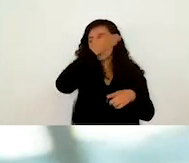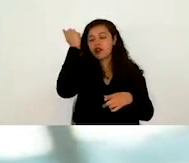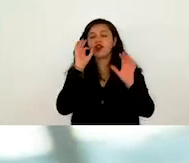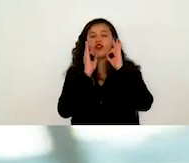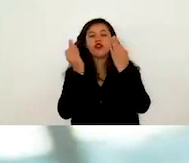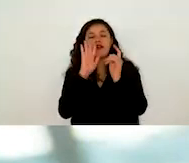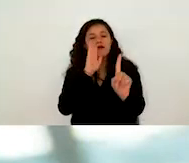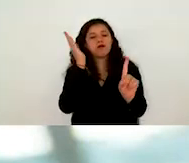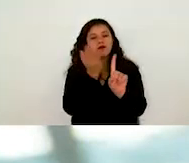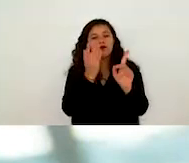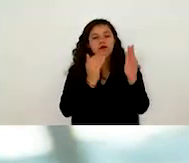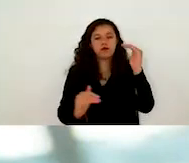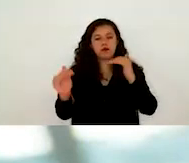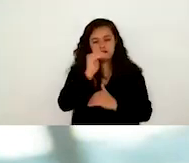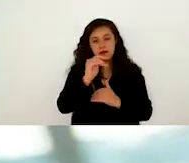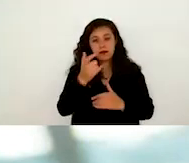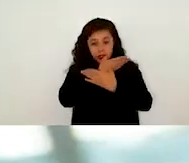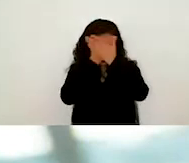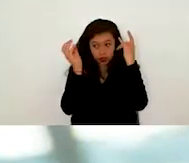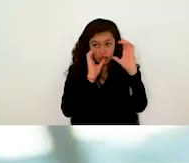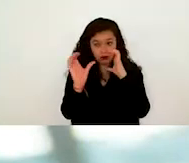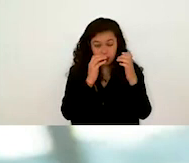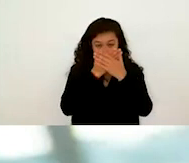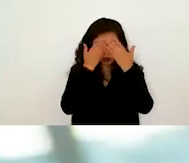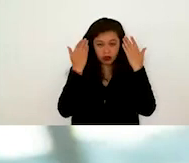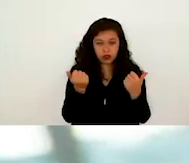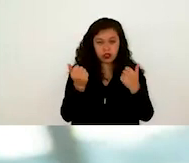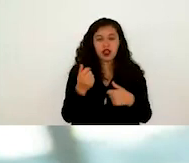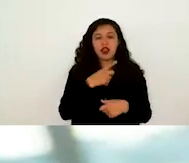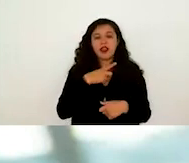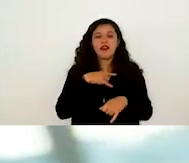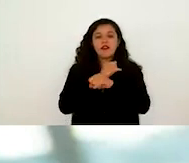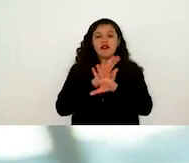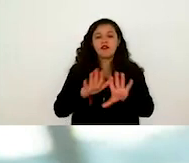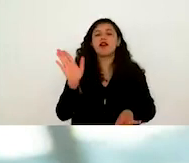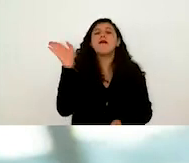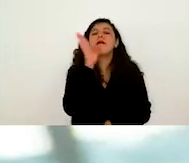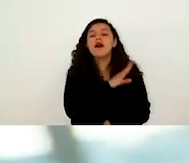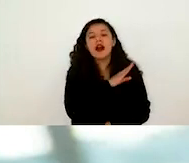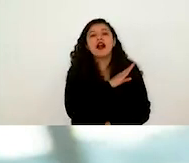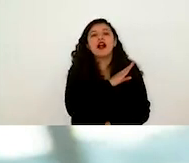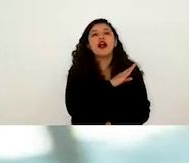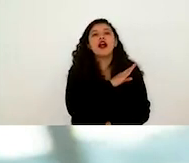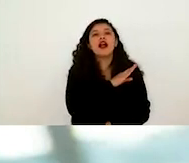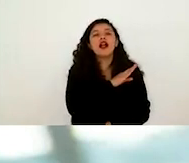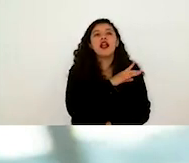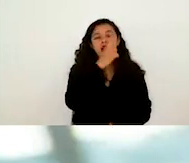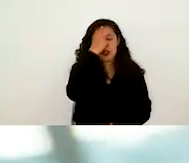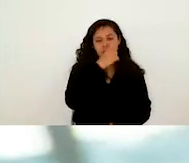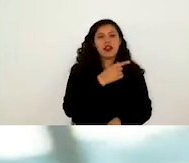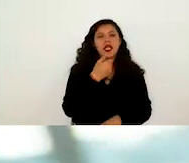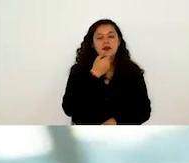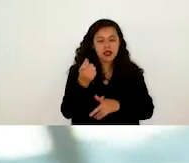motivar si no saben comunicar estarán mal informados y no podrán dirigir ni controlar con